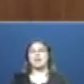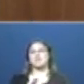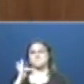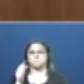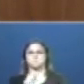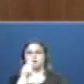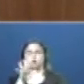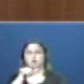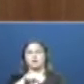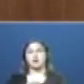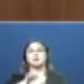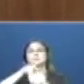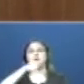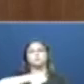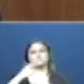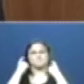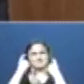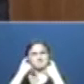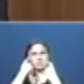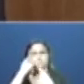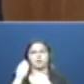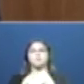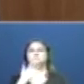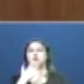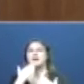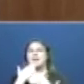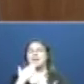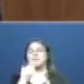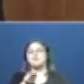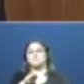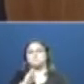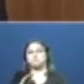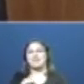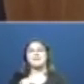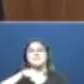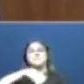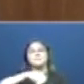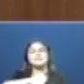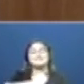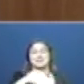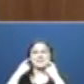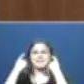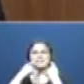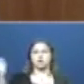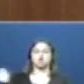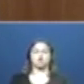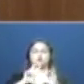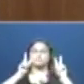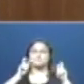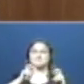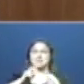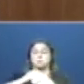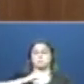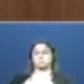Castilla y leado hacerlo a través de beneficios Fiscales y excluyendo en lo posible la actividad económica y la